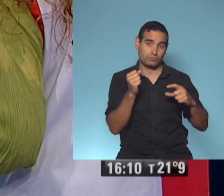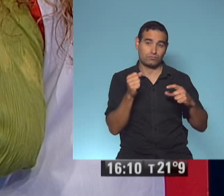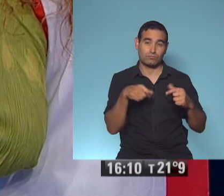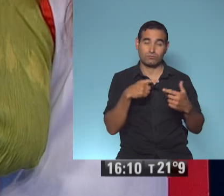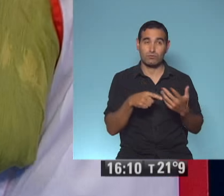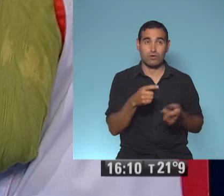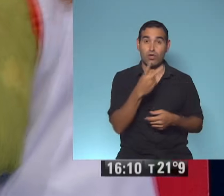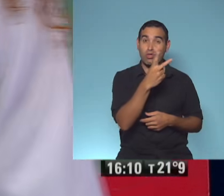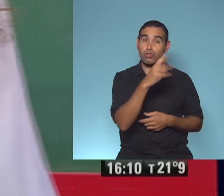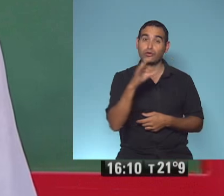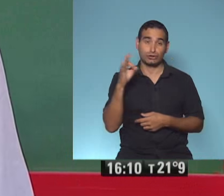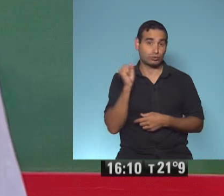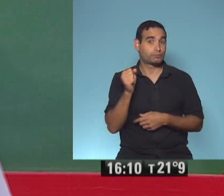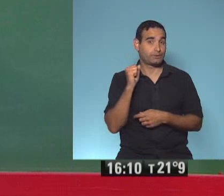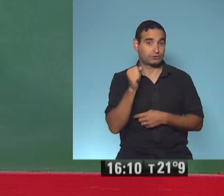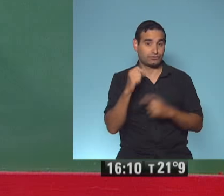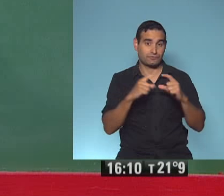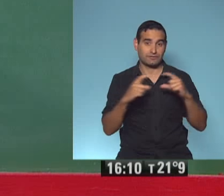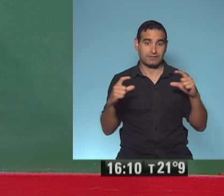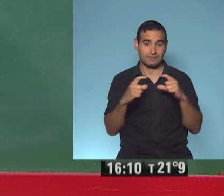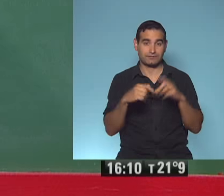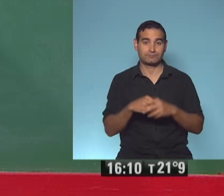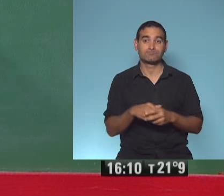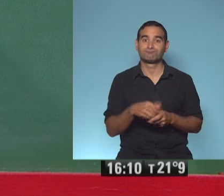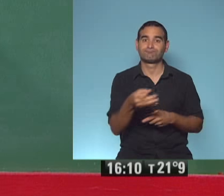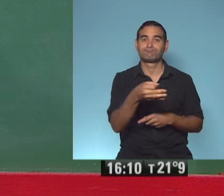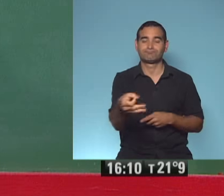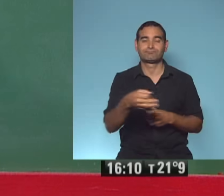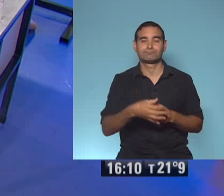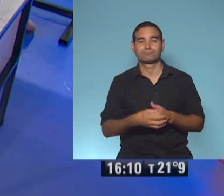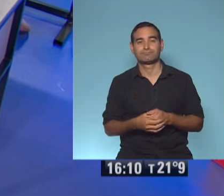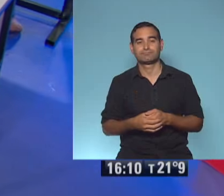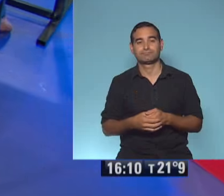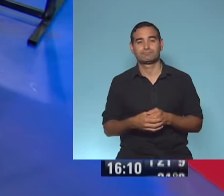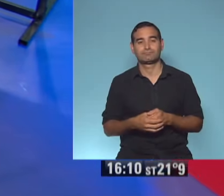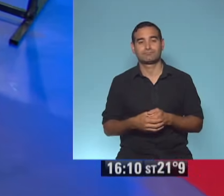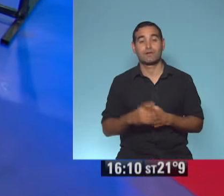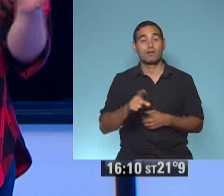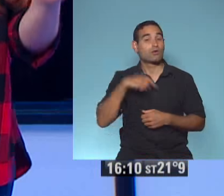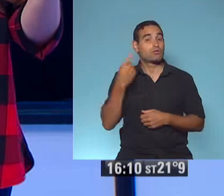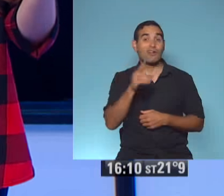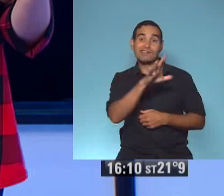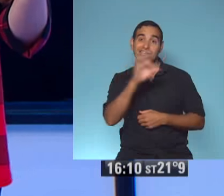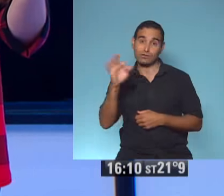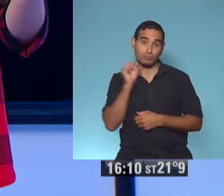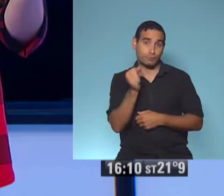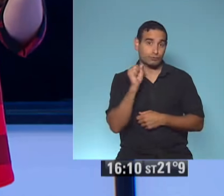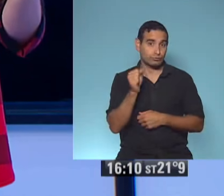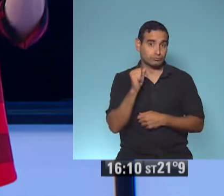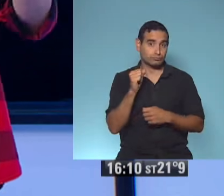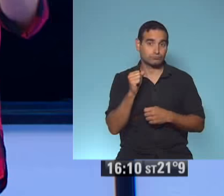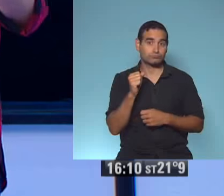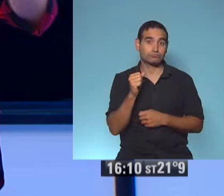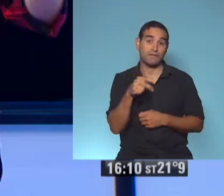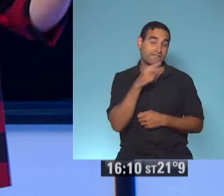El de 200. Bueno, es que... Exactamente. Está el de 500 también,